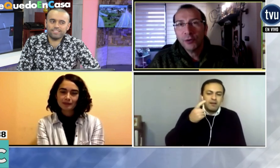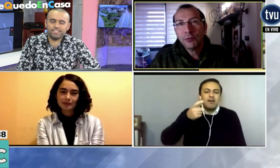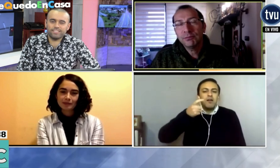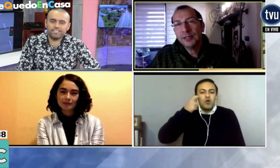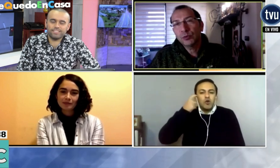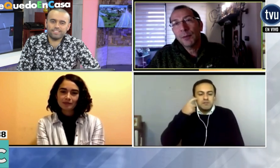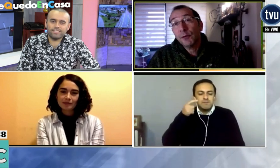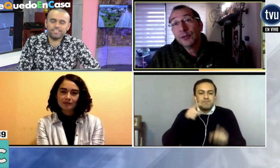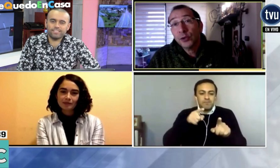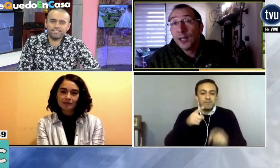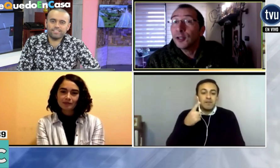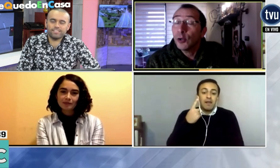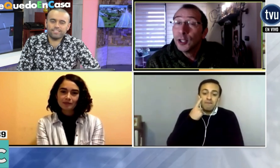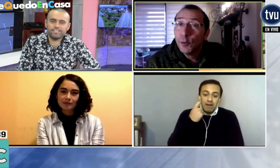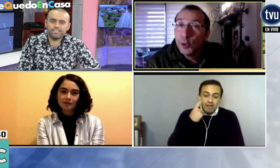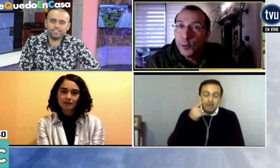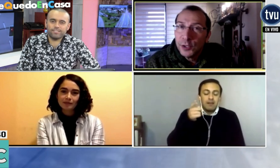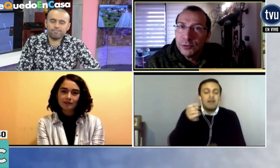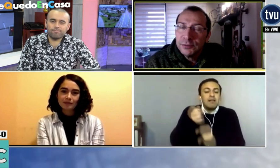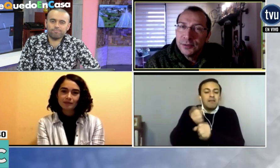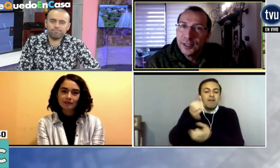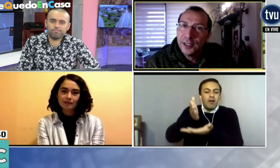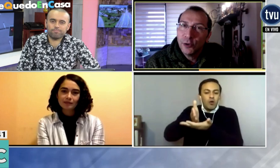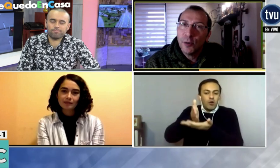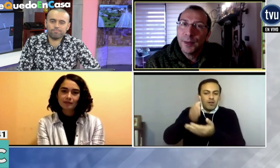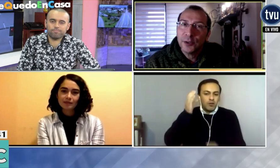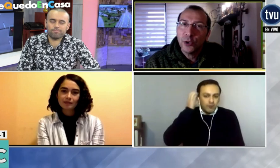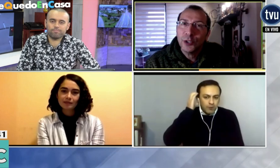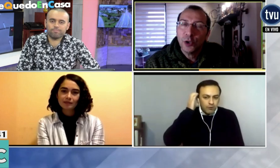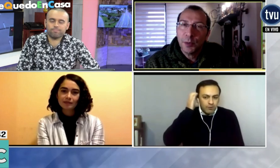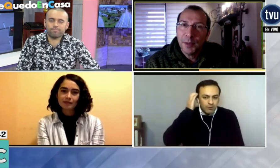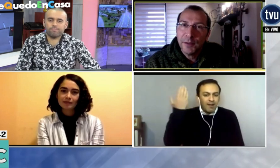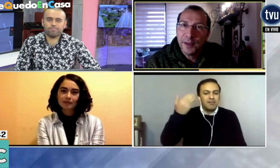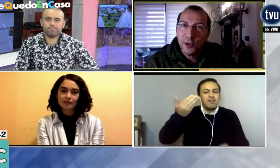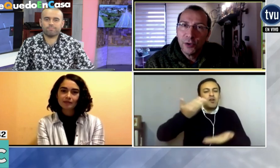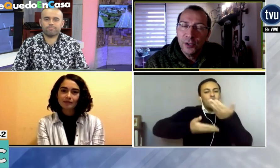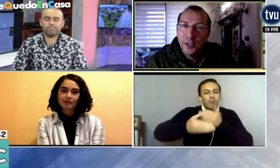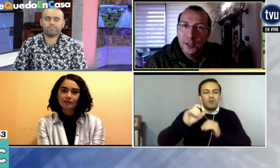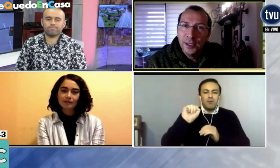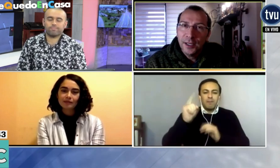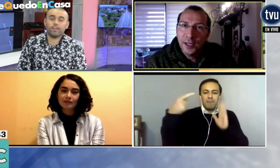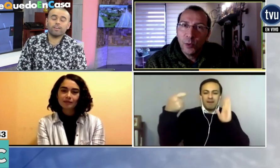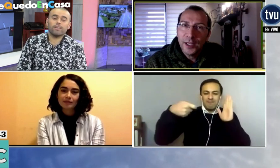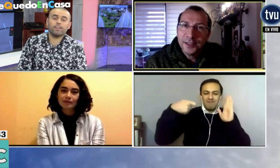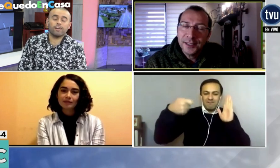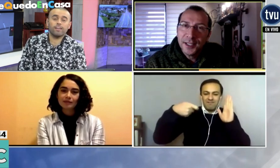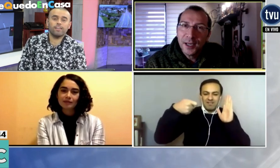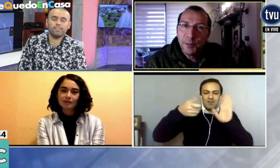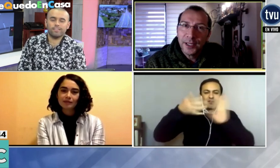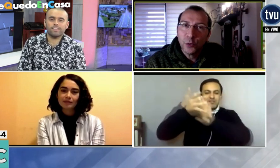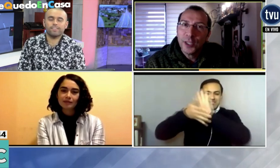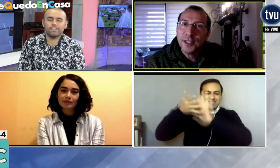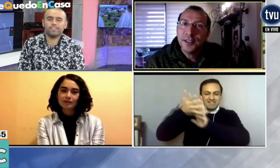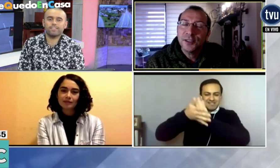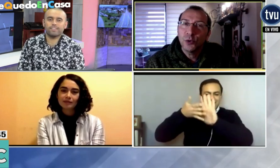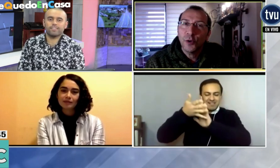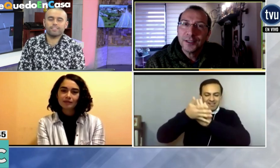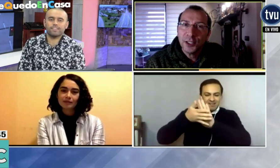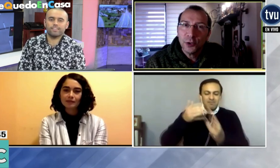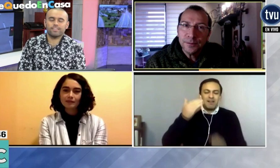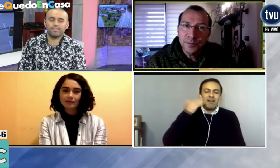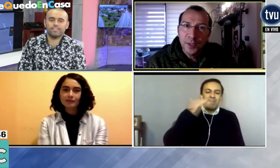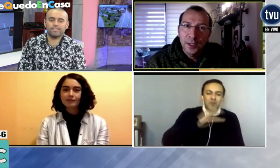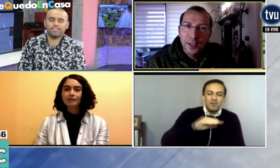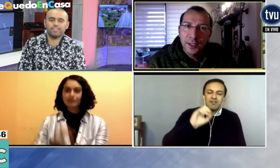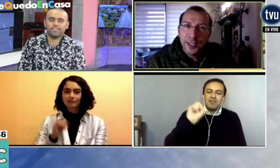Valesca es una profesora del Colegio Bio Bio que nos compartió nuestro primer video en lengua de señas para estudiantes de segundo